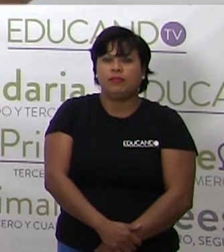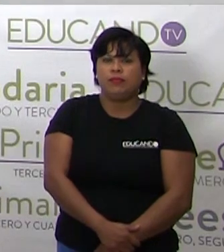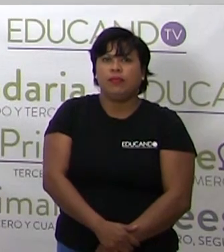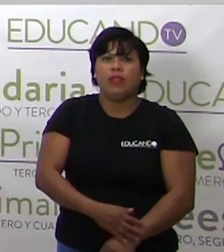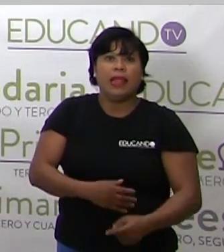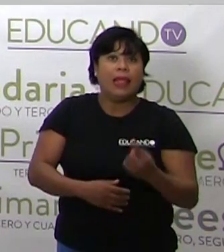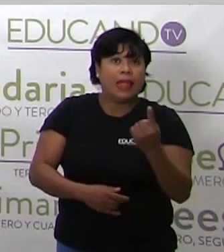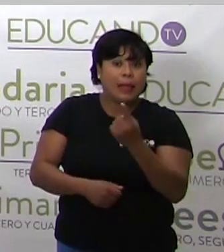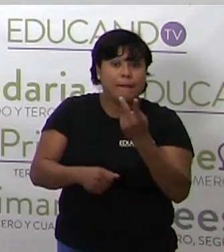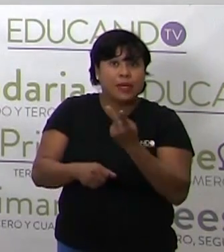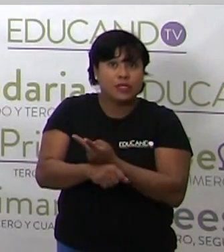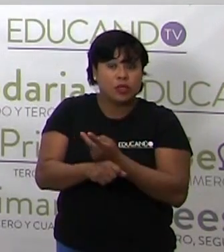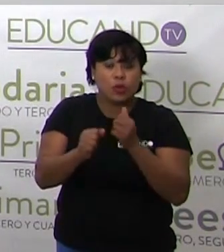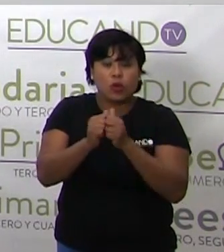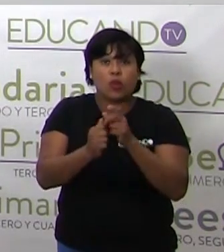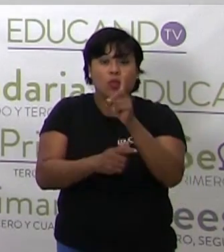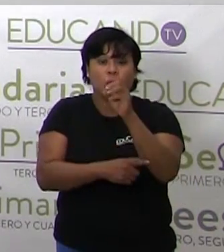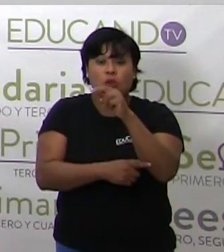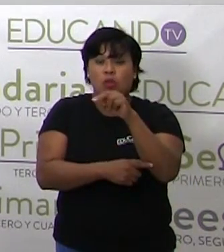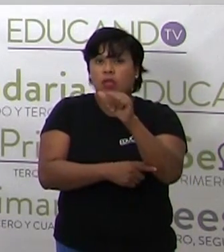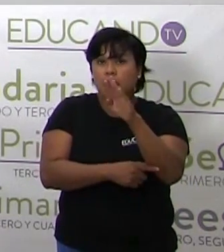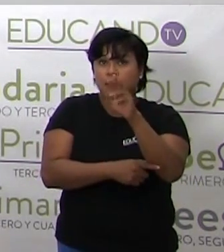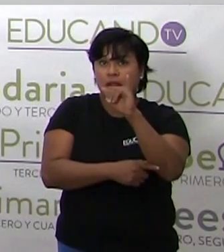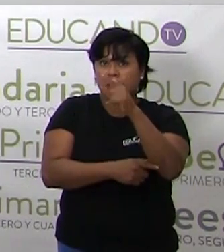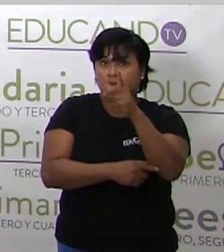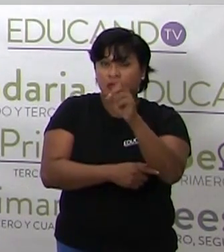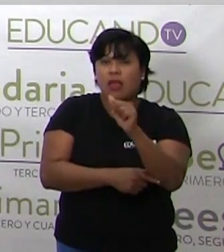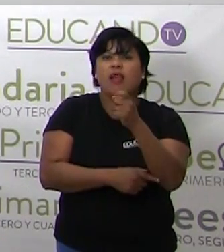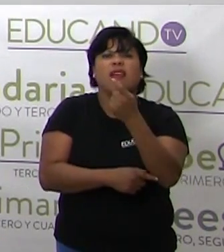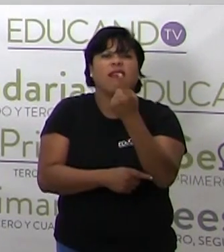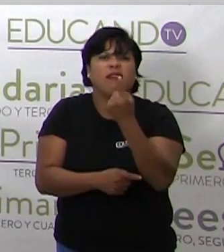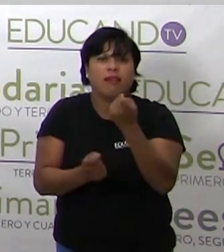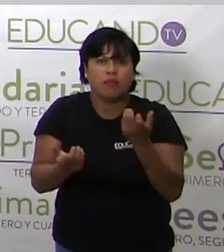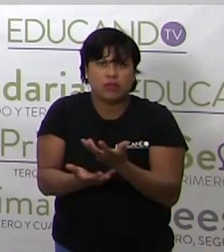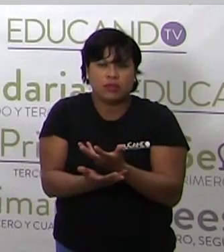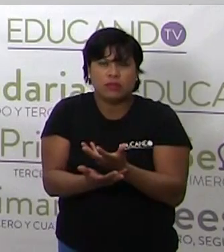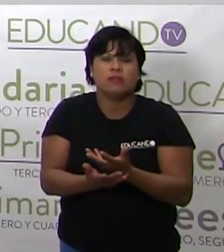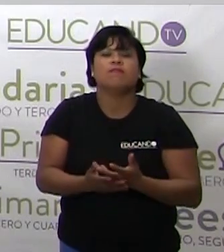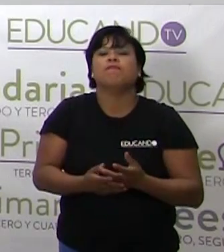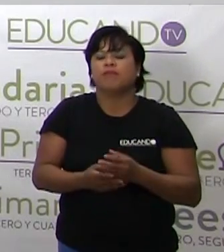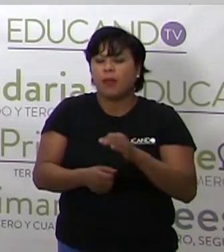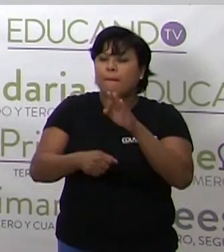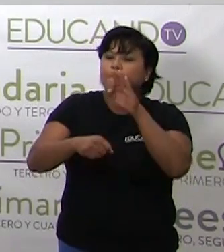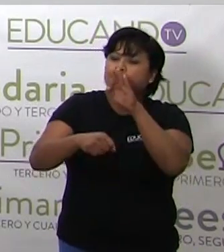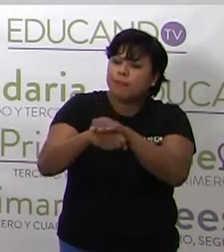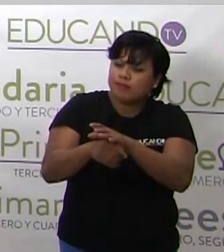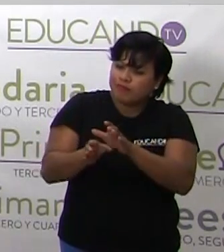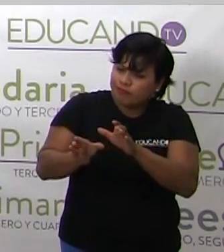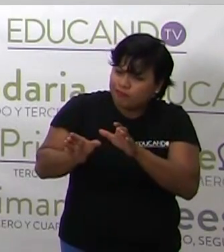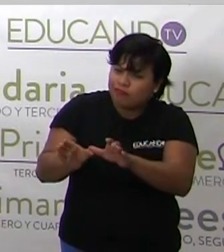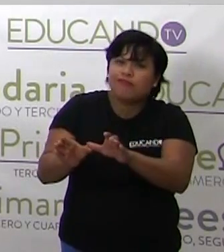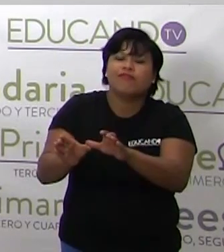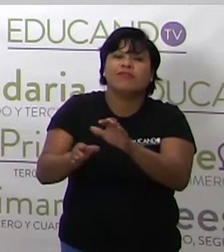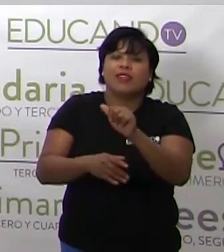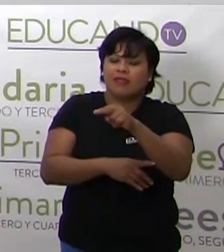¿Qué sucede con doña Brígida? ¿Qué hacía doña Brígida? Protegía